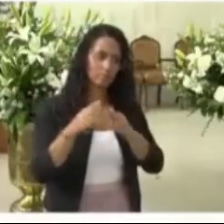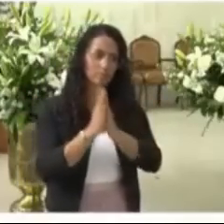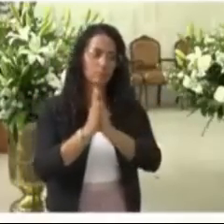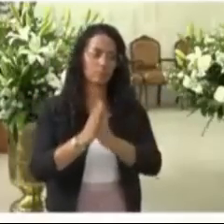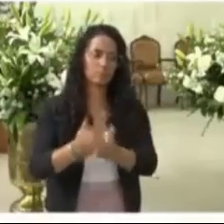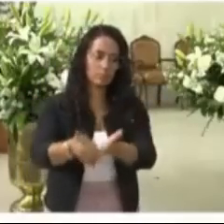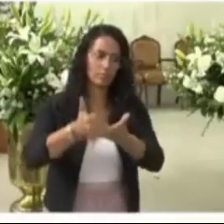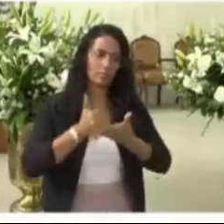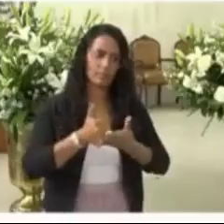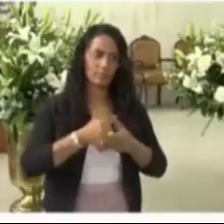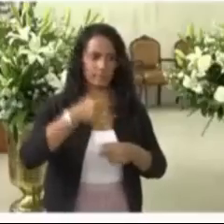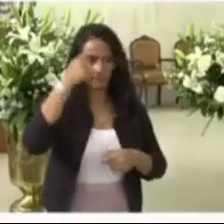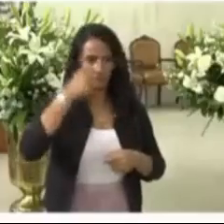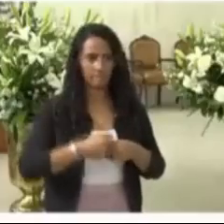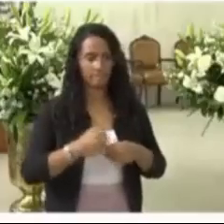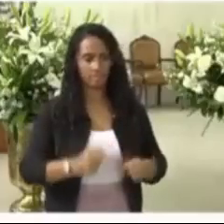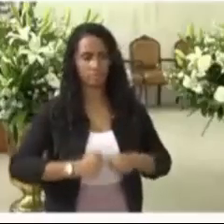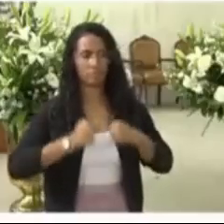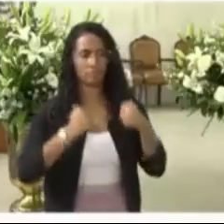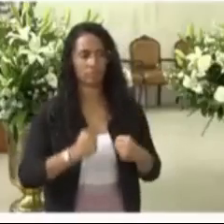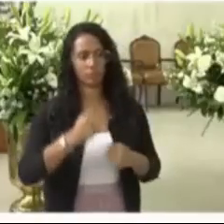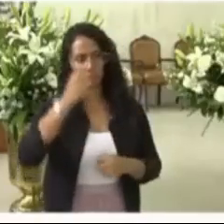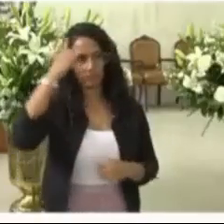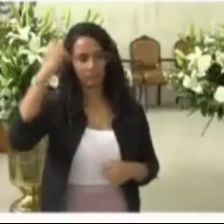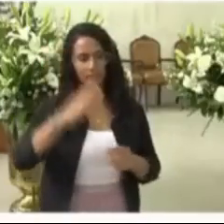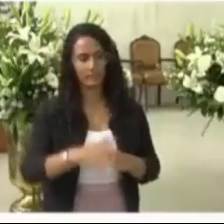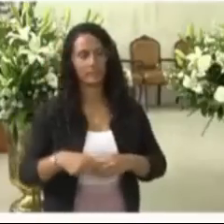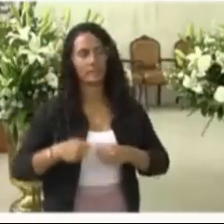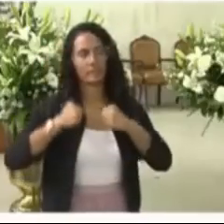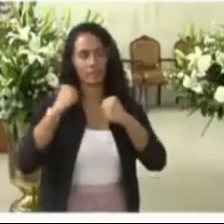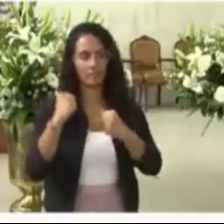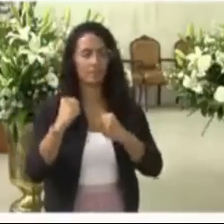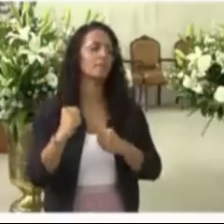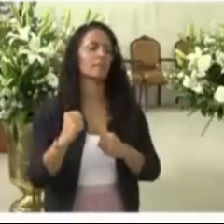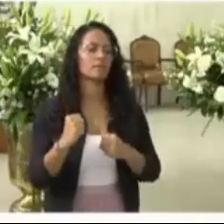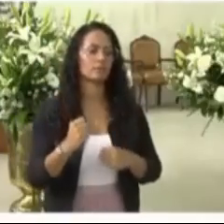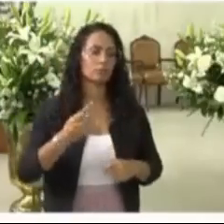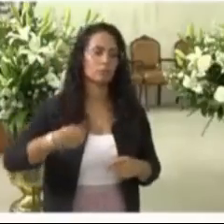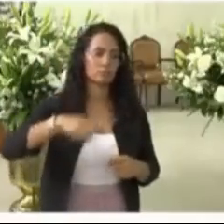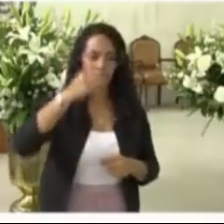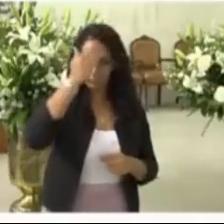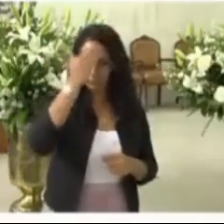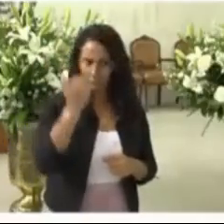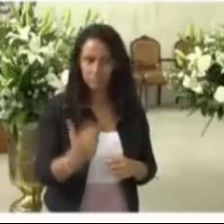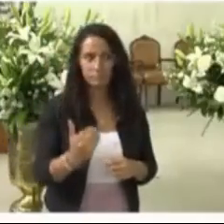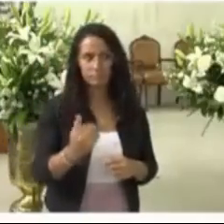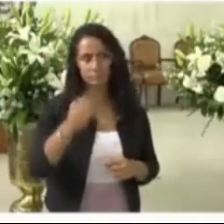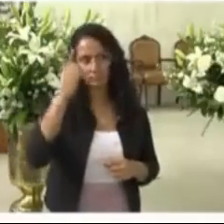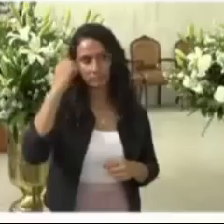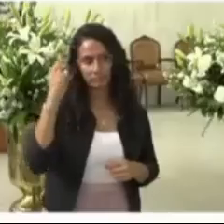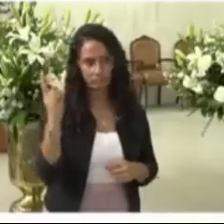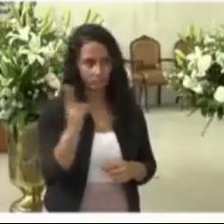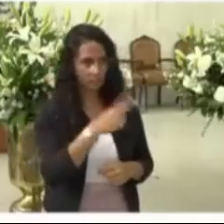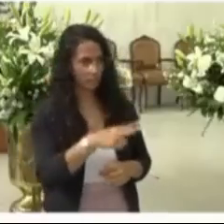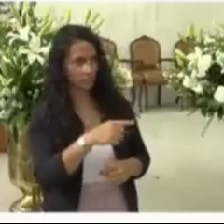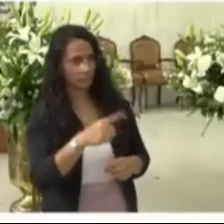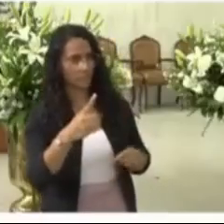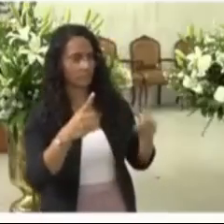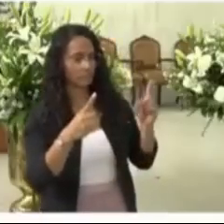que atendió la oración de Ezequías, que vio el gemir y la humillación de